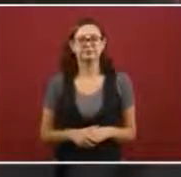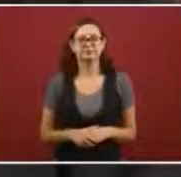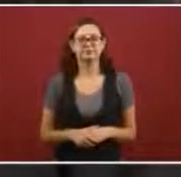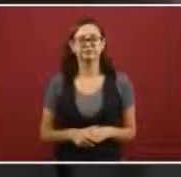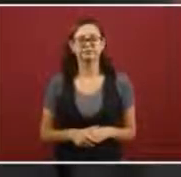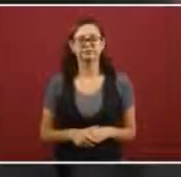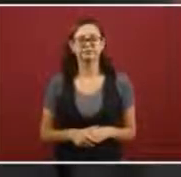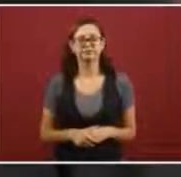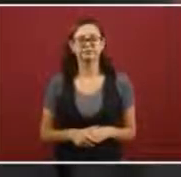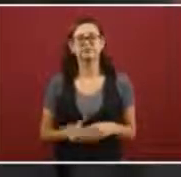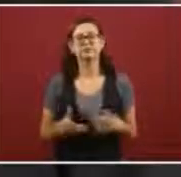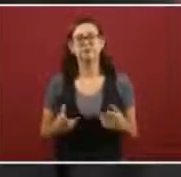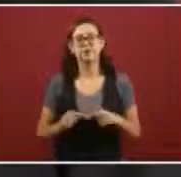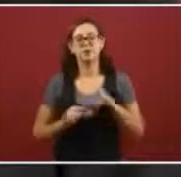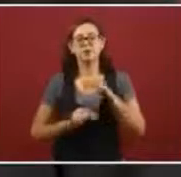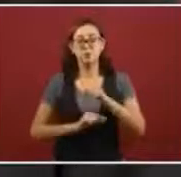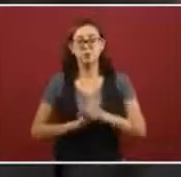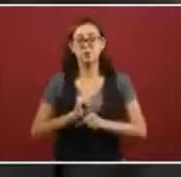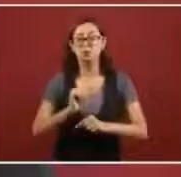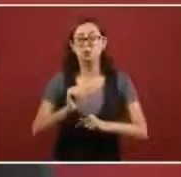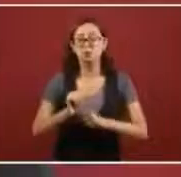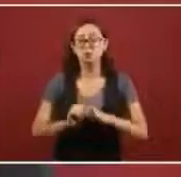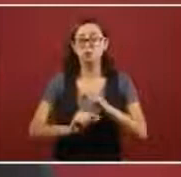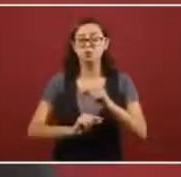se fuese quedando